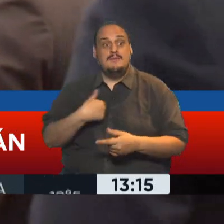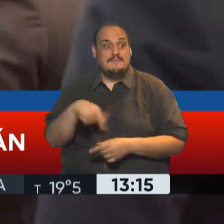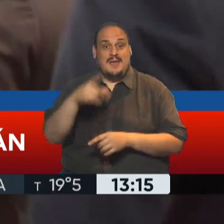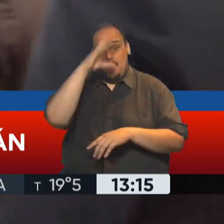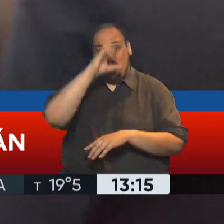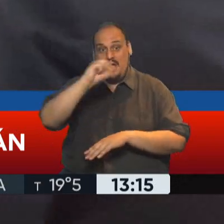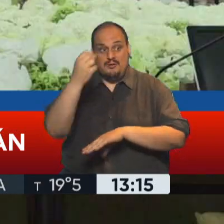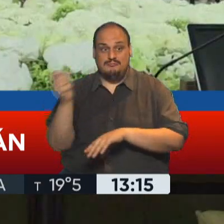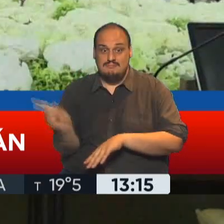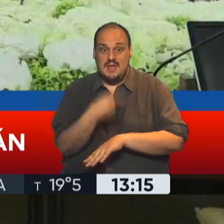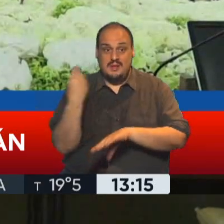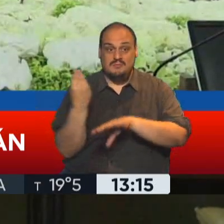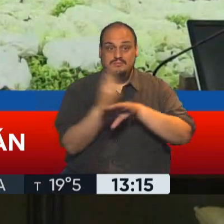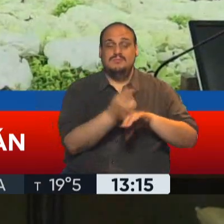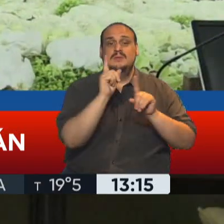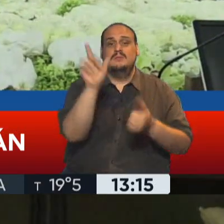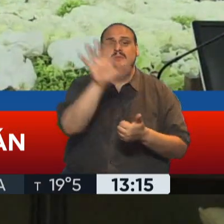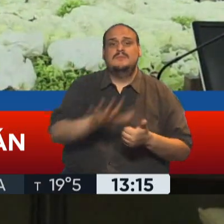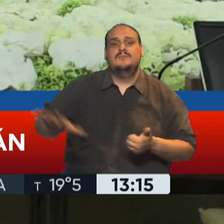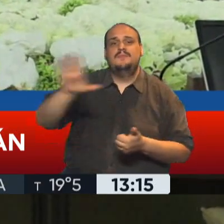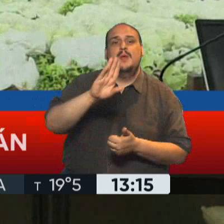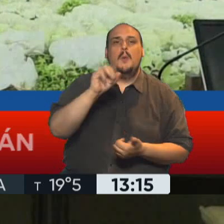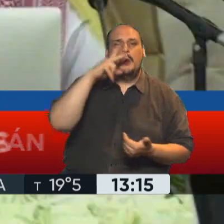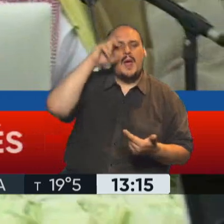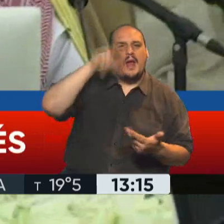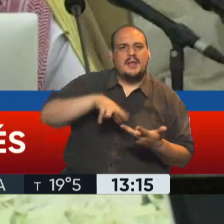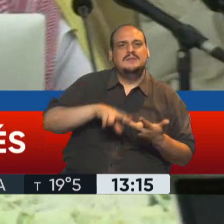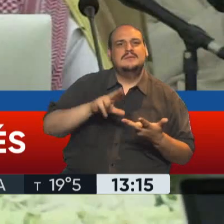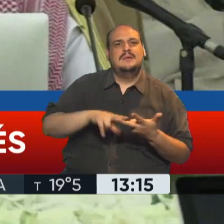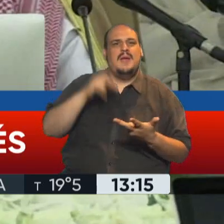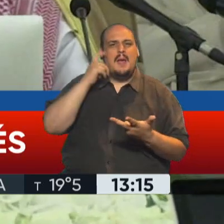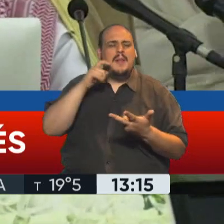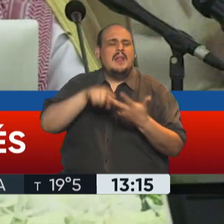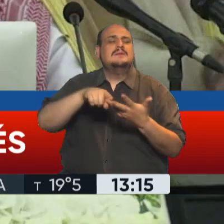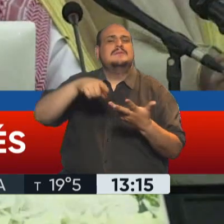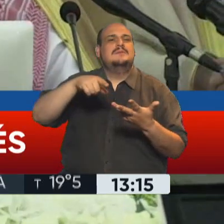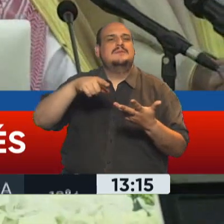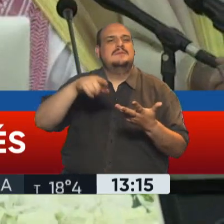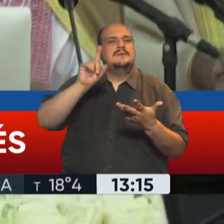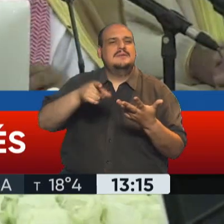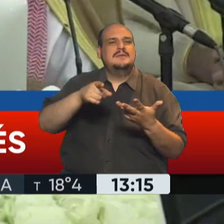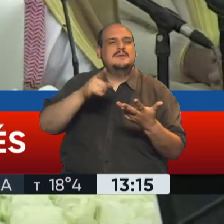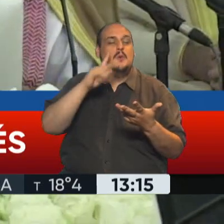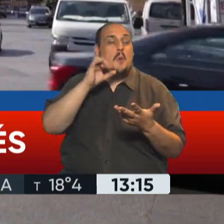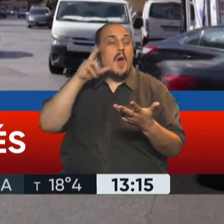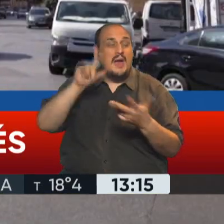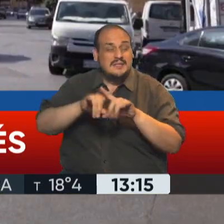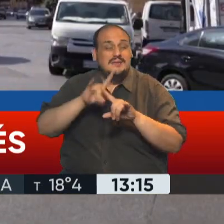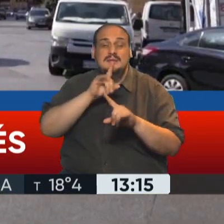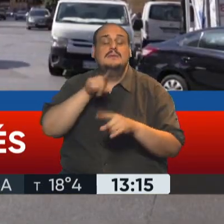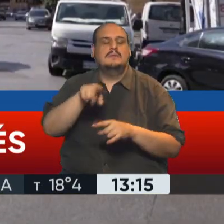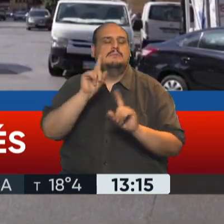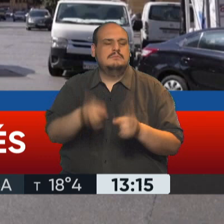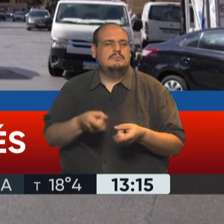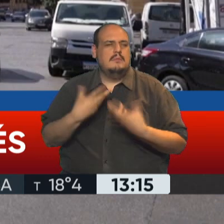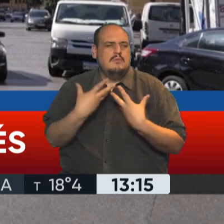que otros países del Golfo como Kuwait, Bahrein y Emiratos Árabes Unidos hicieran lo mismo. También prohibieron todas